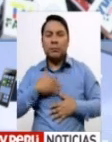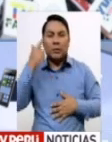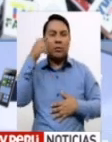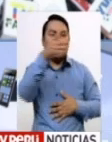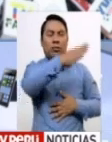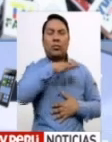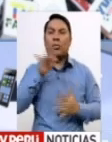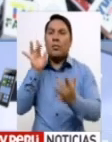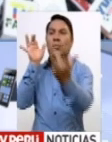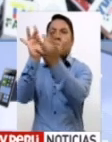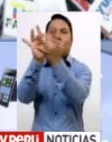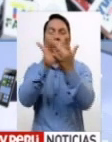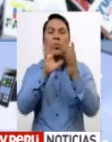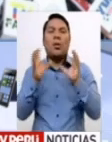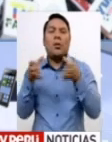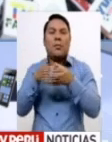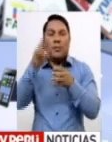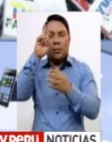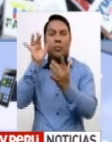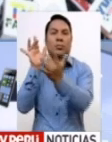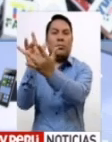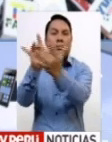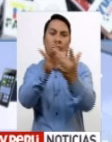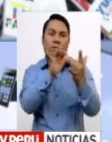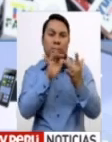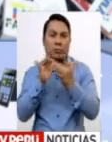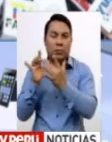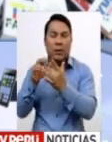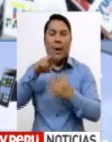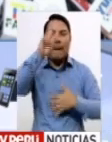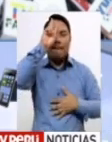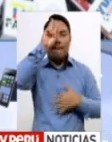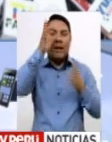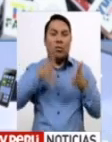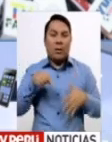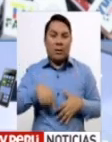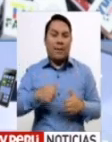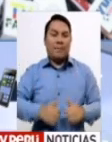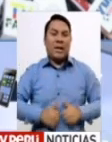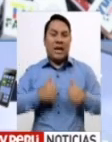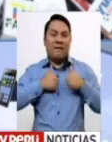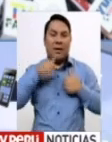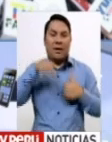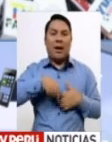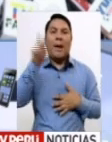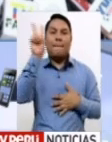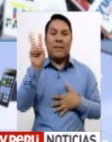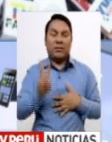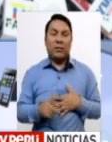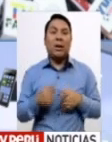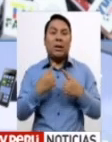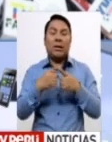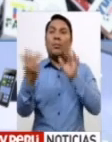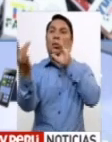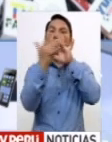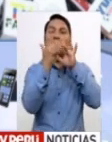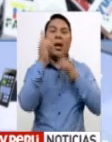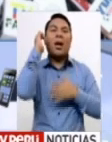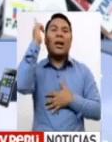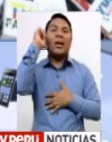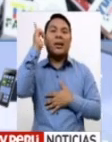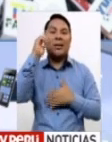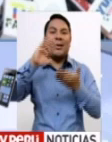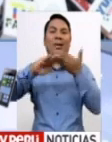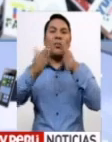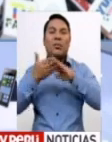conexión inmediata con la mayoría de los peruanos, con los líderes de las